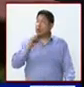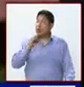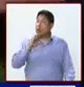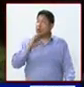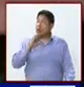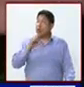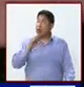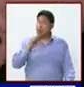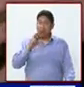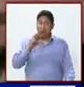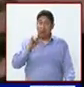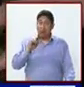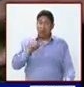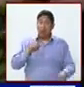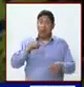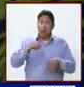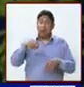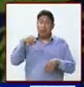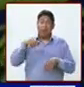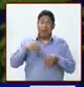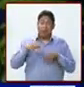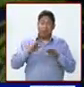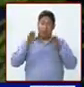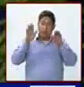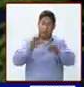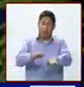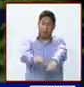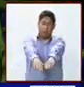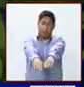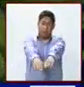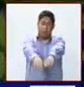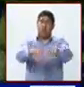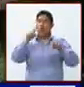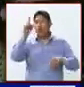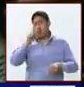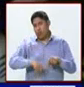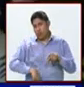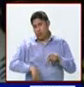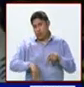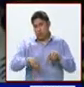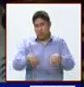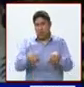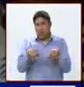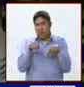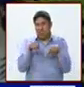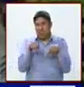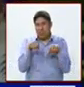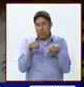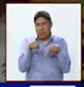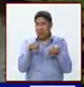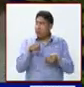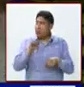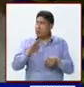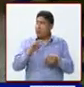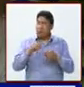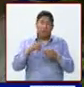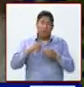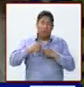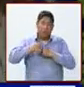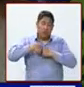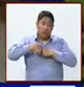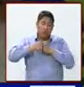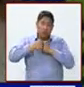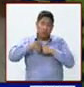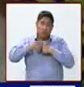puede extenderlas las rodillas completamente porque el tiempo que ella estuvo hospitalizada se le han enquilosado. Eso que significa que sus articulaciones